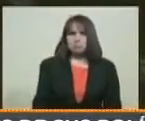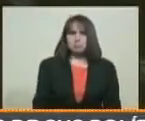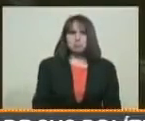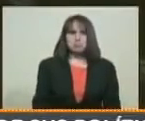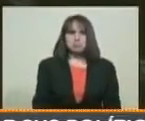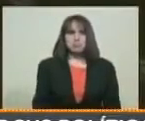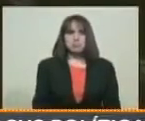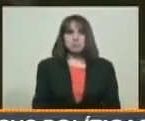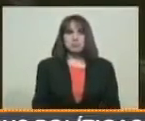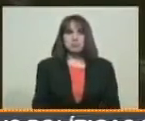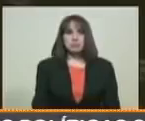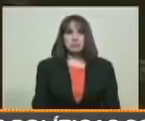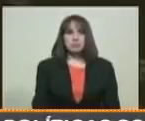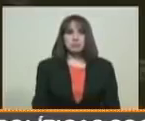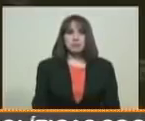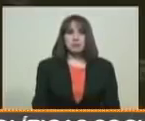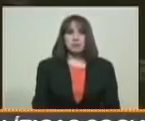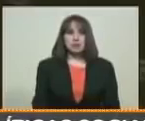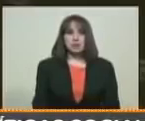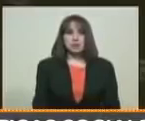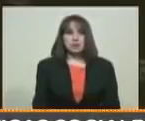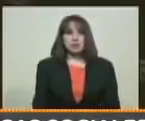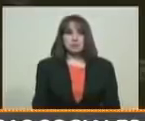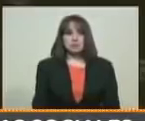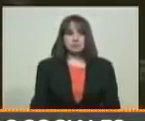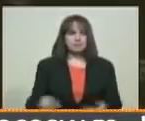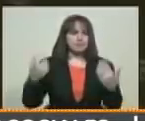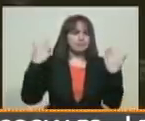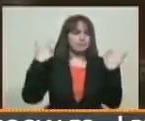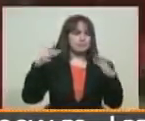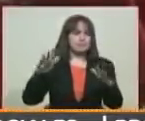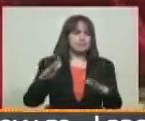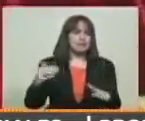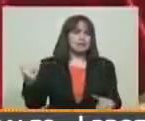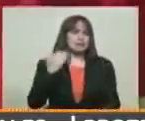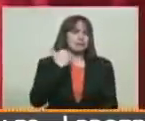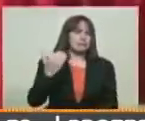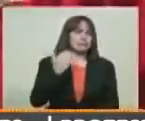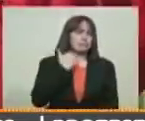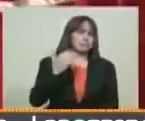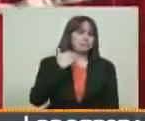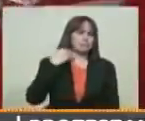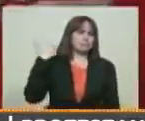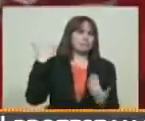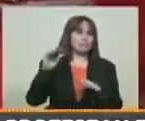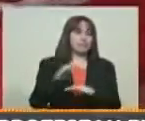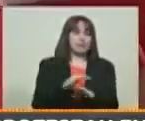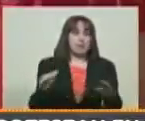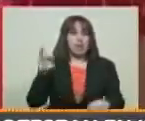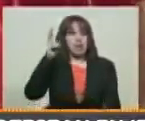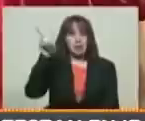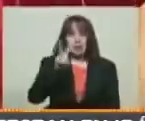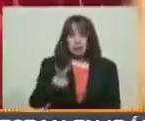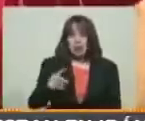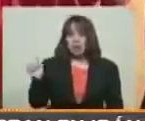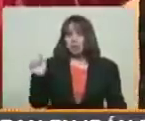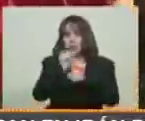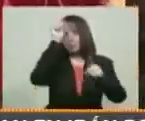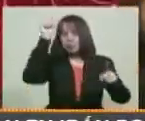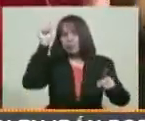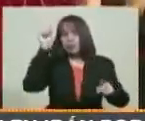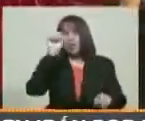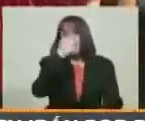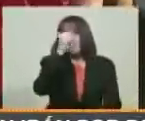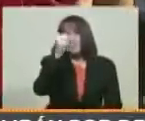se van a tirar 3, 4 y 5, se van a tirar. Porque el pueblo de Venezuela les va a dar una lección con